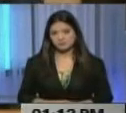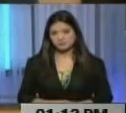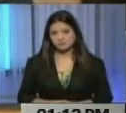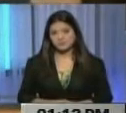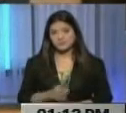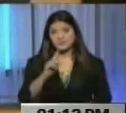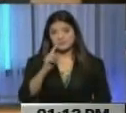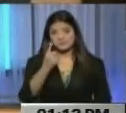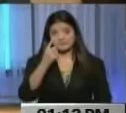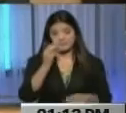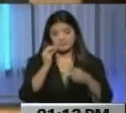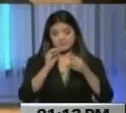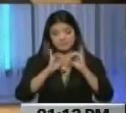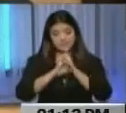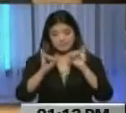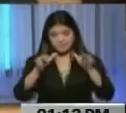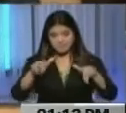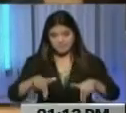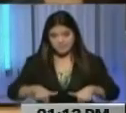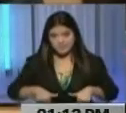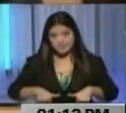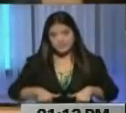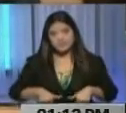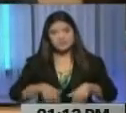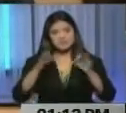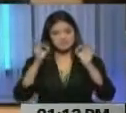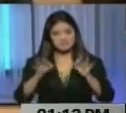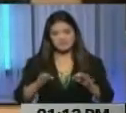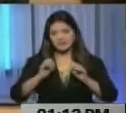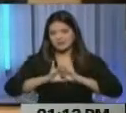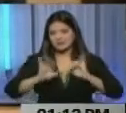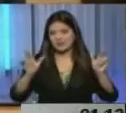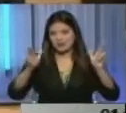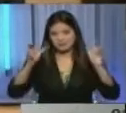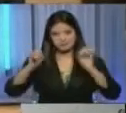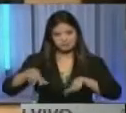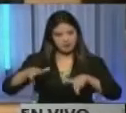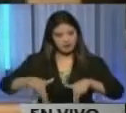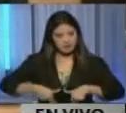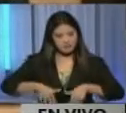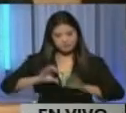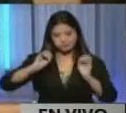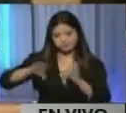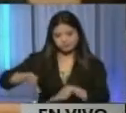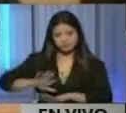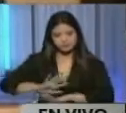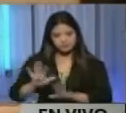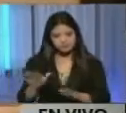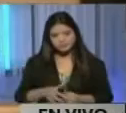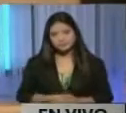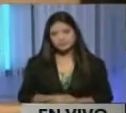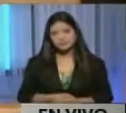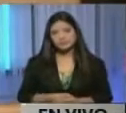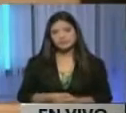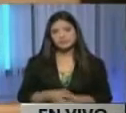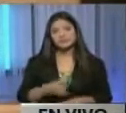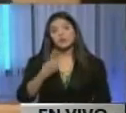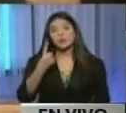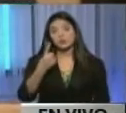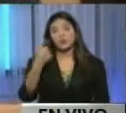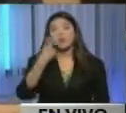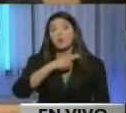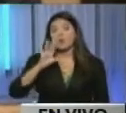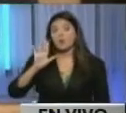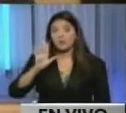1. Acuerdo sobre cese al fuego de hostilidades bilaterales definitivo y dejación de las armas. 1. Compromisos.